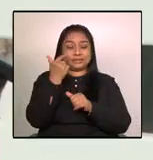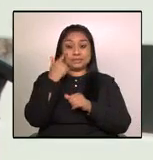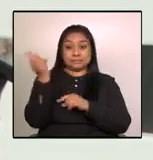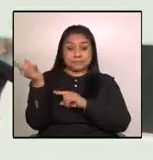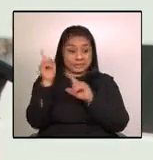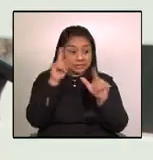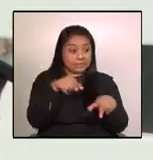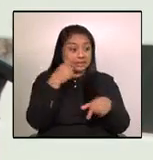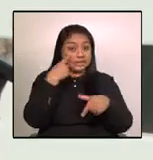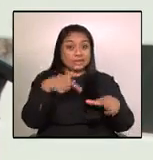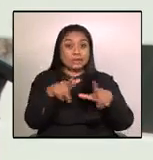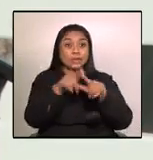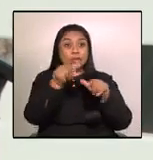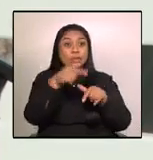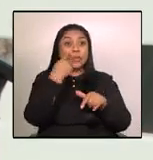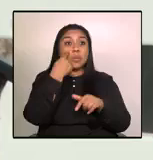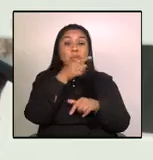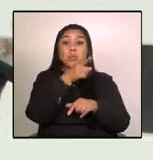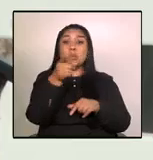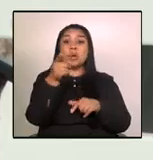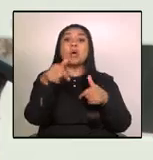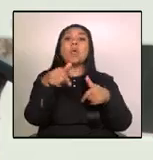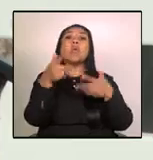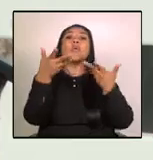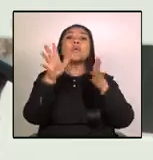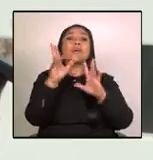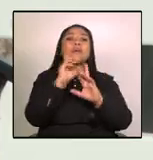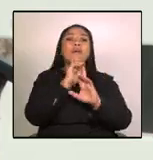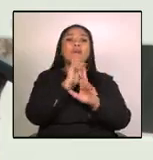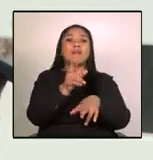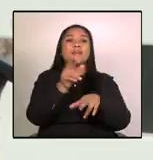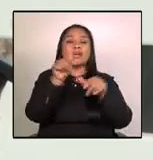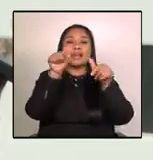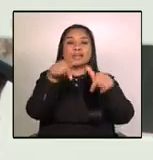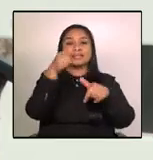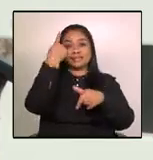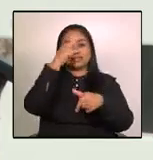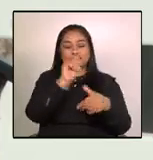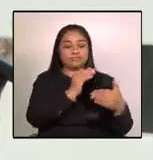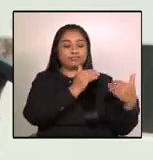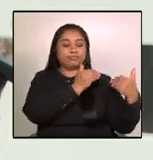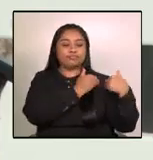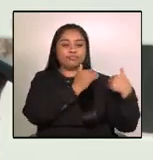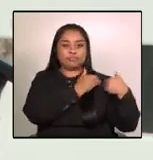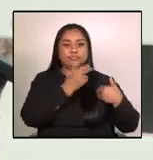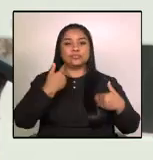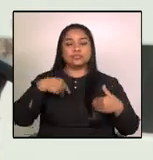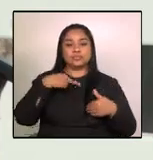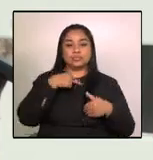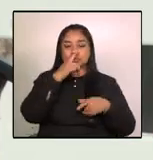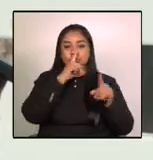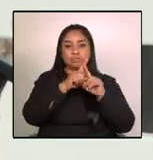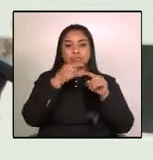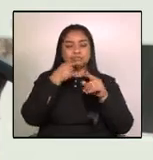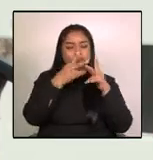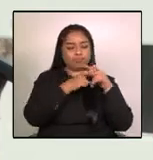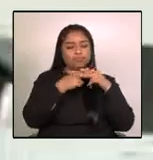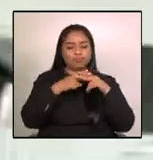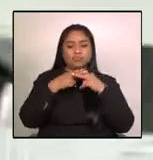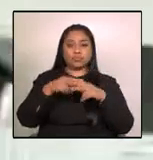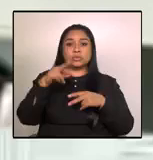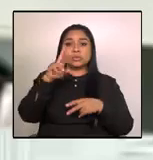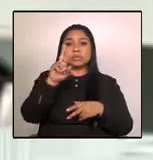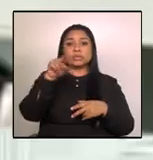este lugar y hoy ya vemos esos resultados. Ese día se comprometió con nosotros también que le iba a dar mantenimiento a la